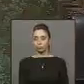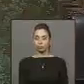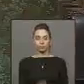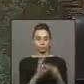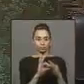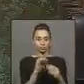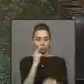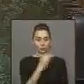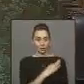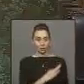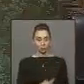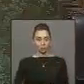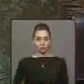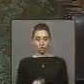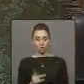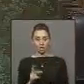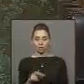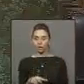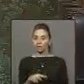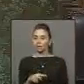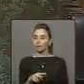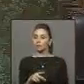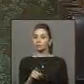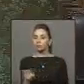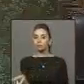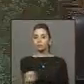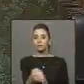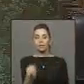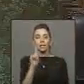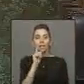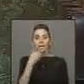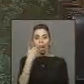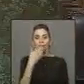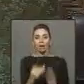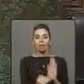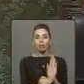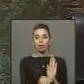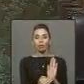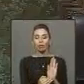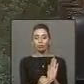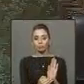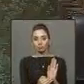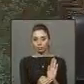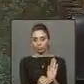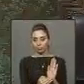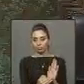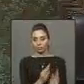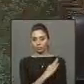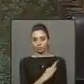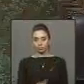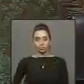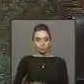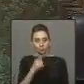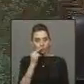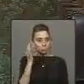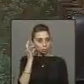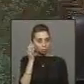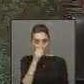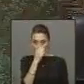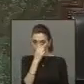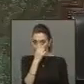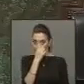Muchas gracias, diputado Jackson. Se ofrece la palabra para hablar a favor a algún diputado, diputada.